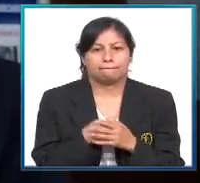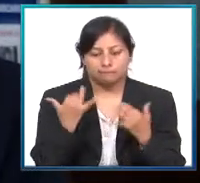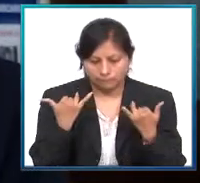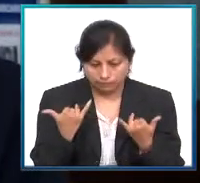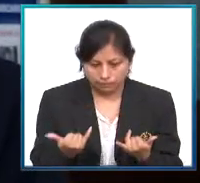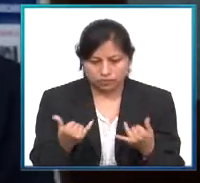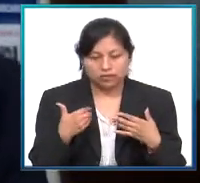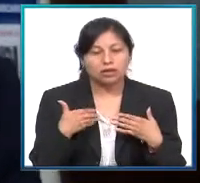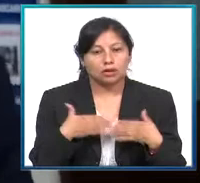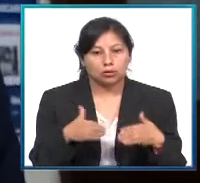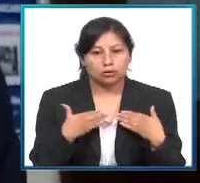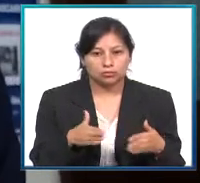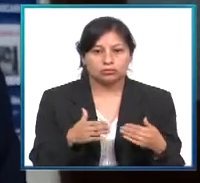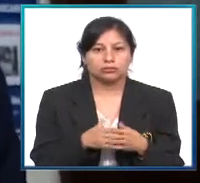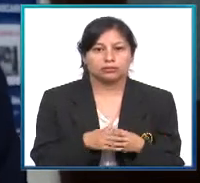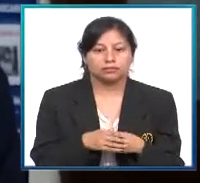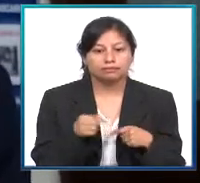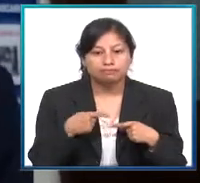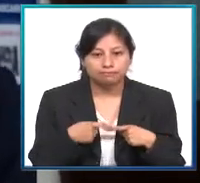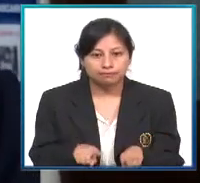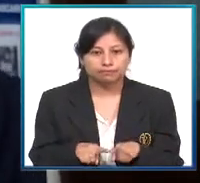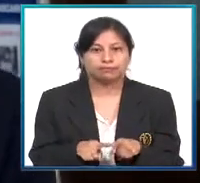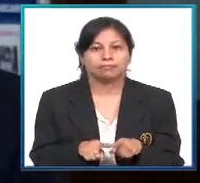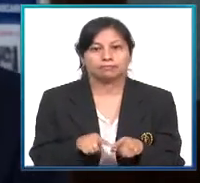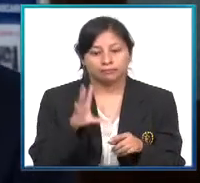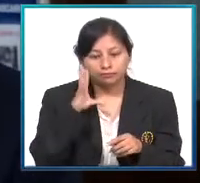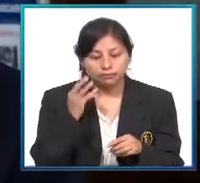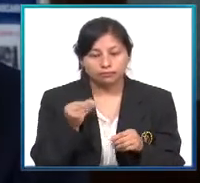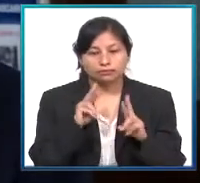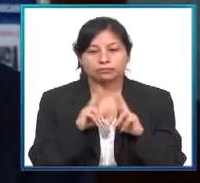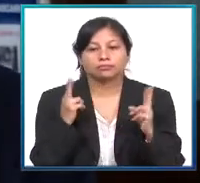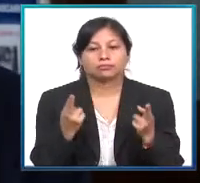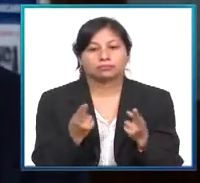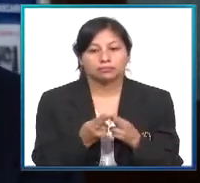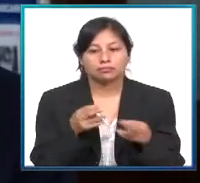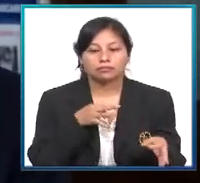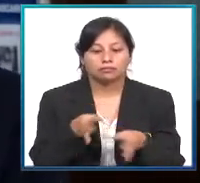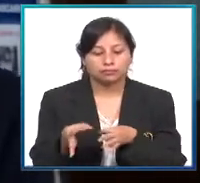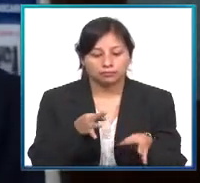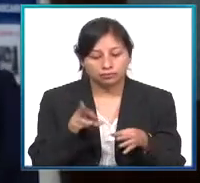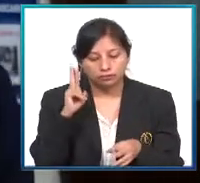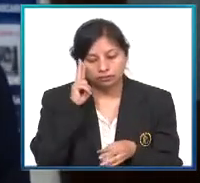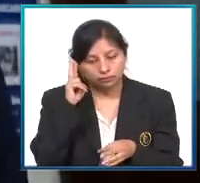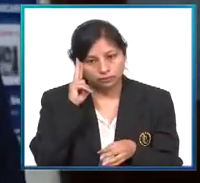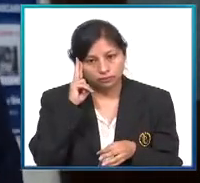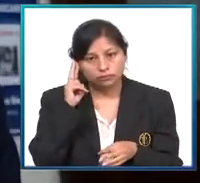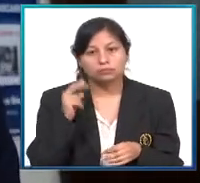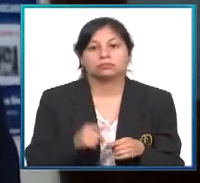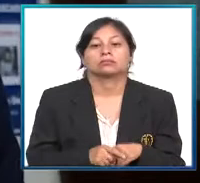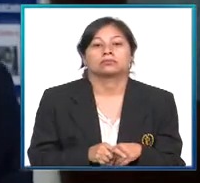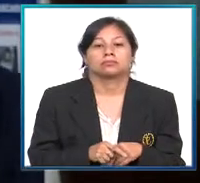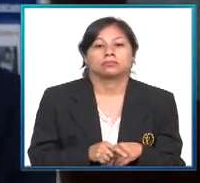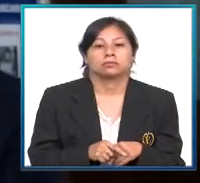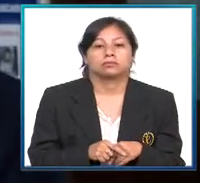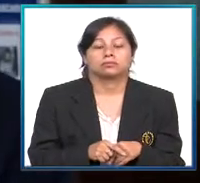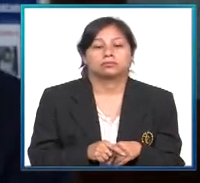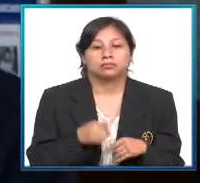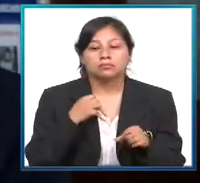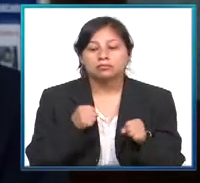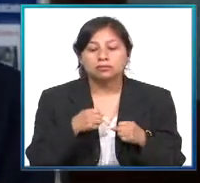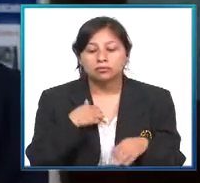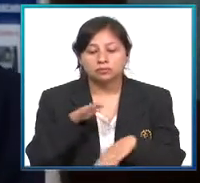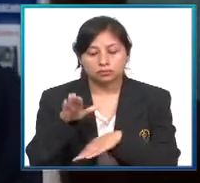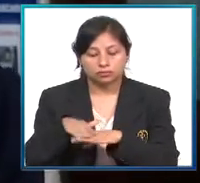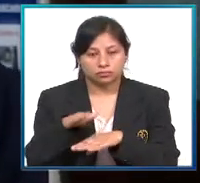ya en octubre. Pero precisamente por eso es la reunión, para que nos expliquen las razones de lo que